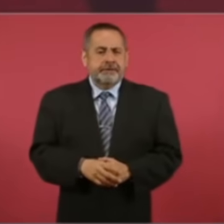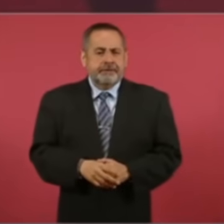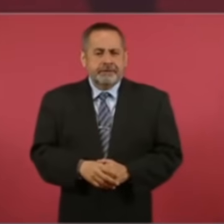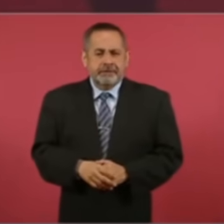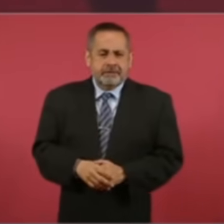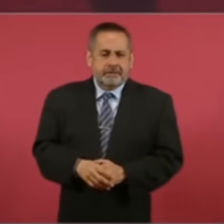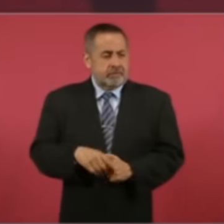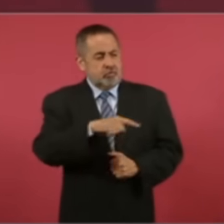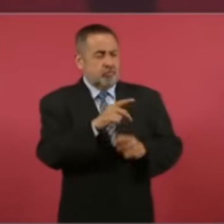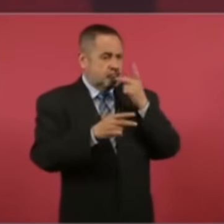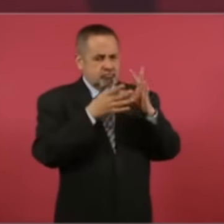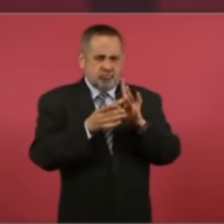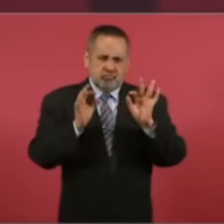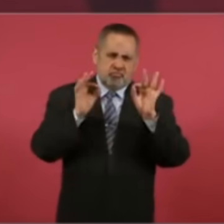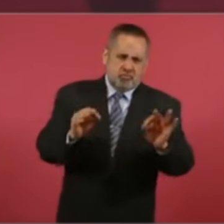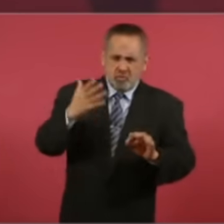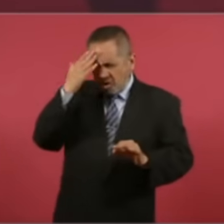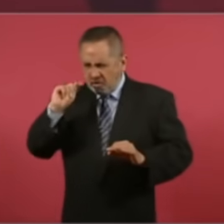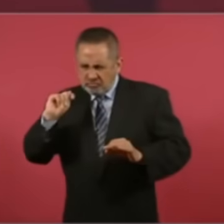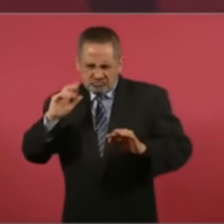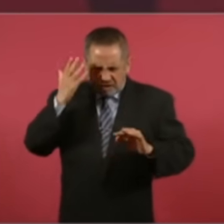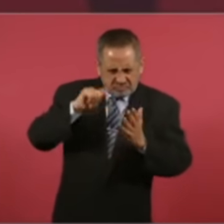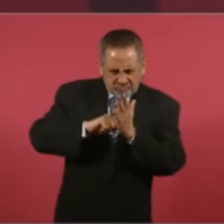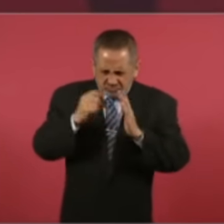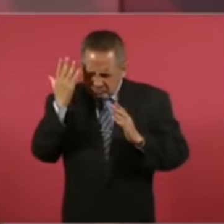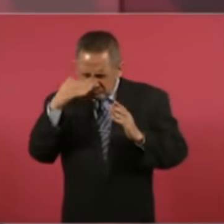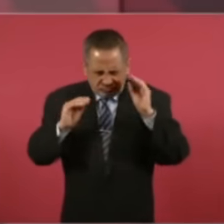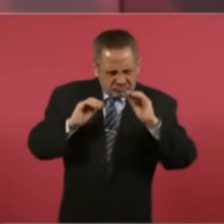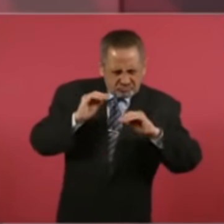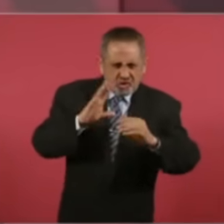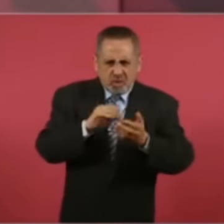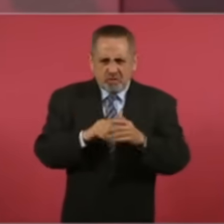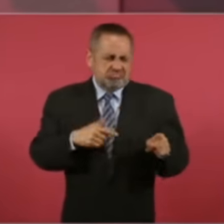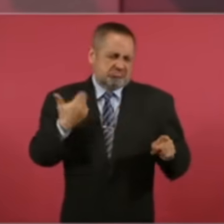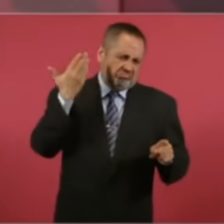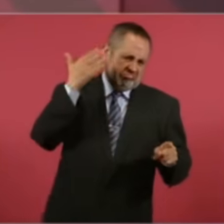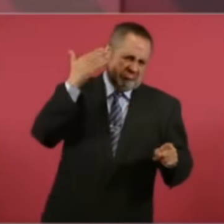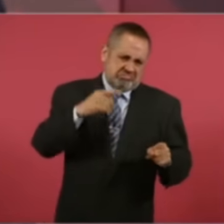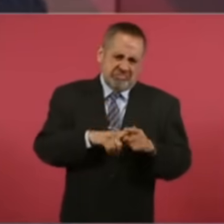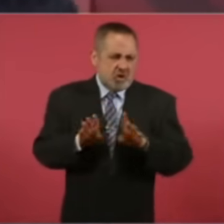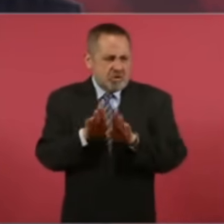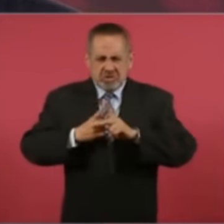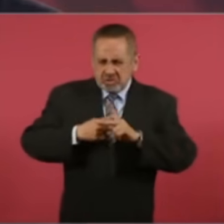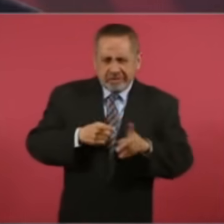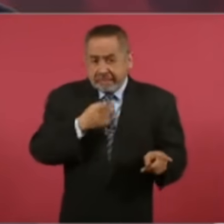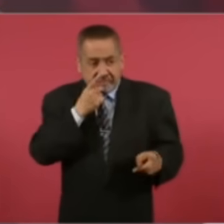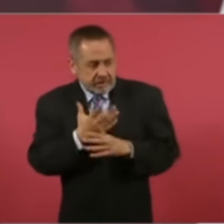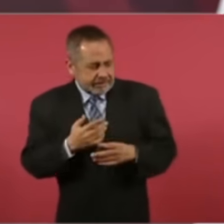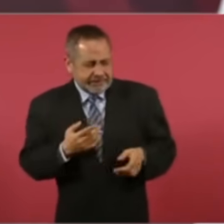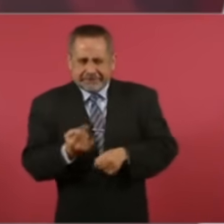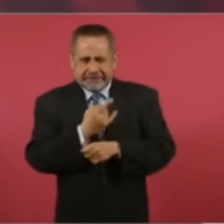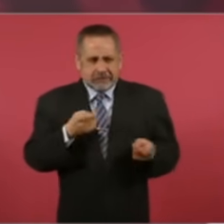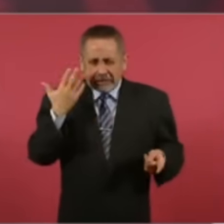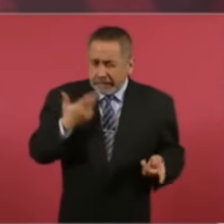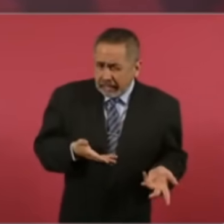No siempre hablan de que son muy buenos técnicos y que saben hacer corridas financieras y